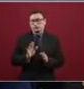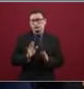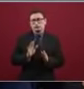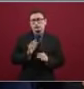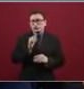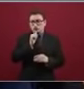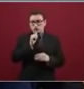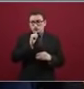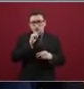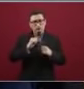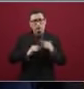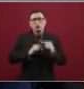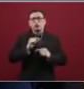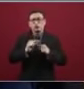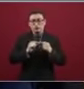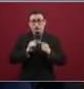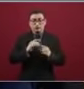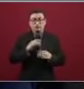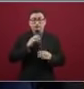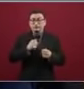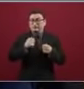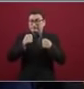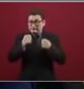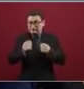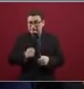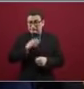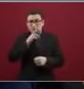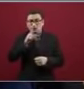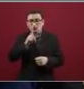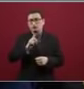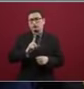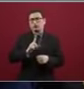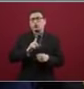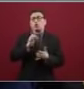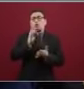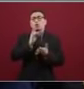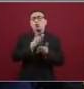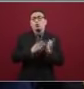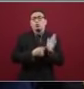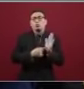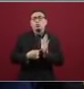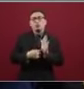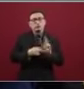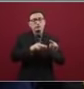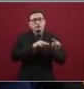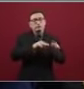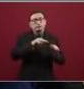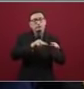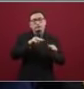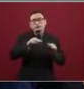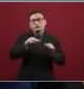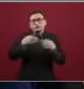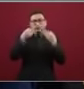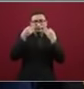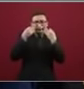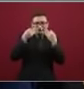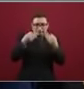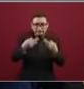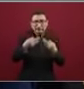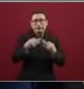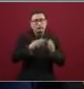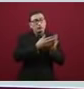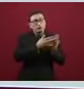haber mejorado la seguridad, no, simple y sencillamente son indicadores que a estas